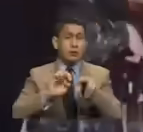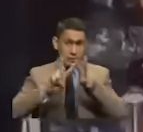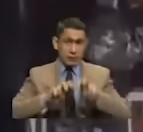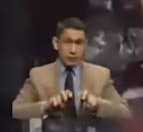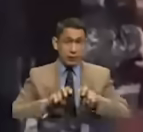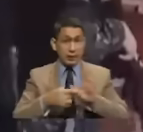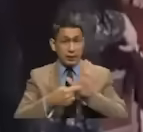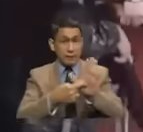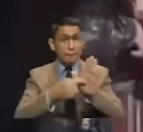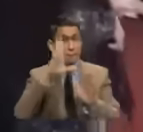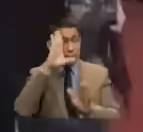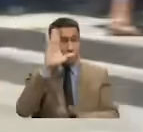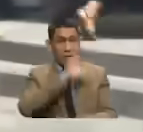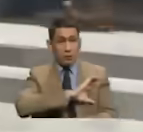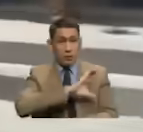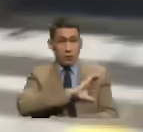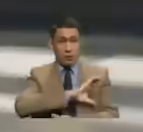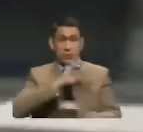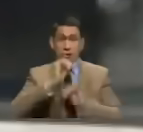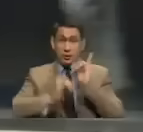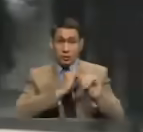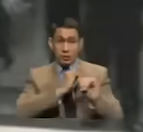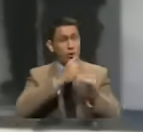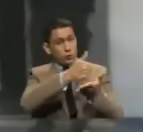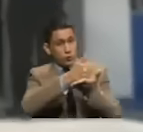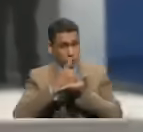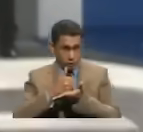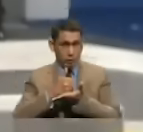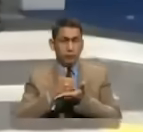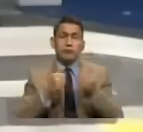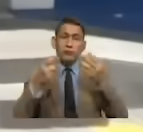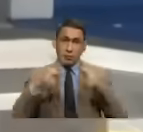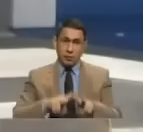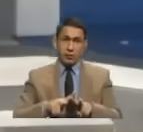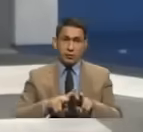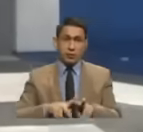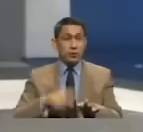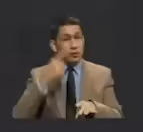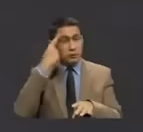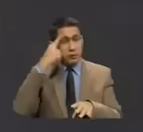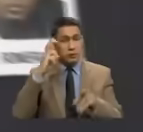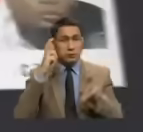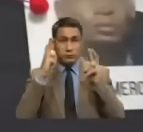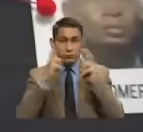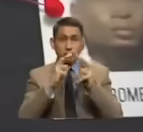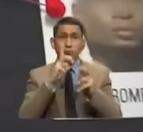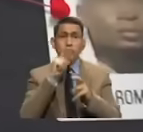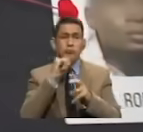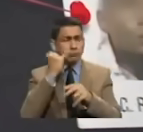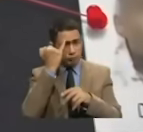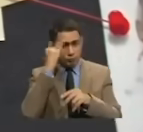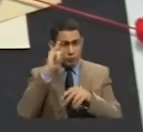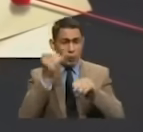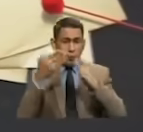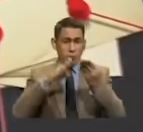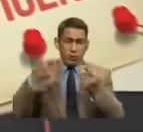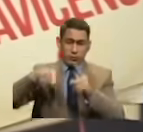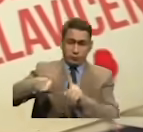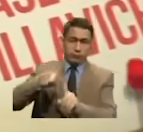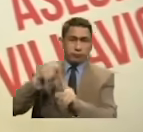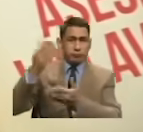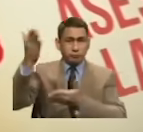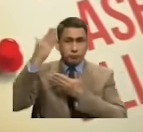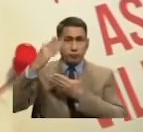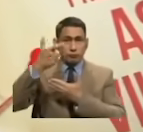dar con los autores materiales del crimen, pues este apoyo también ha servido para poder identificar a los autores intelectuales. Hoy por